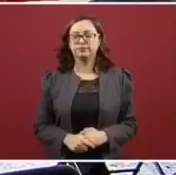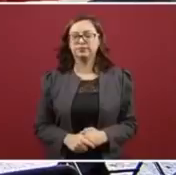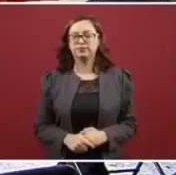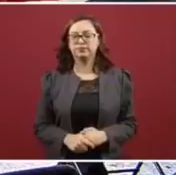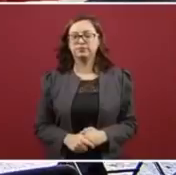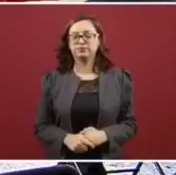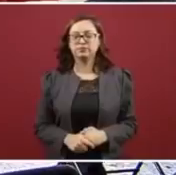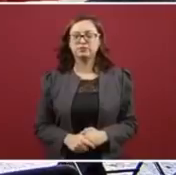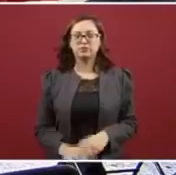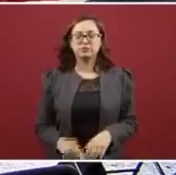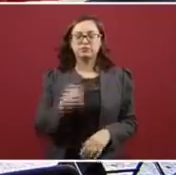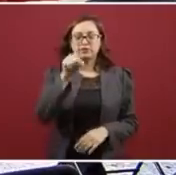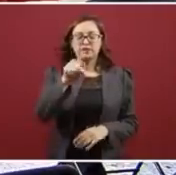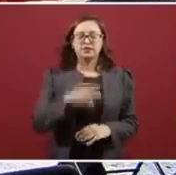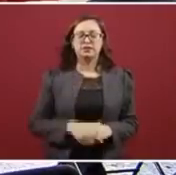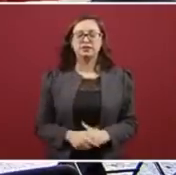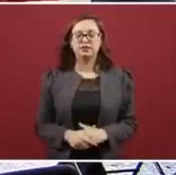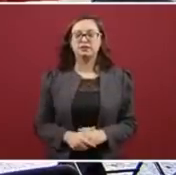sí